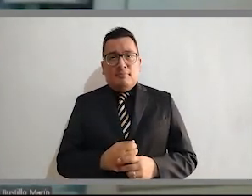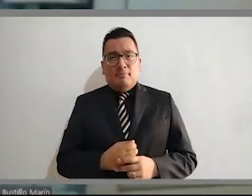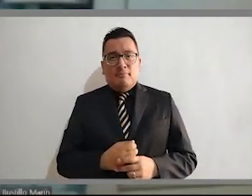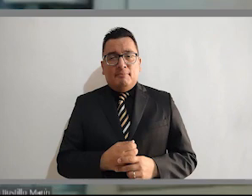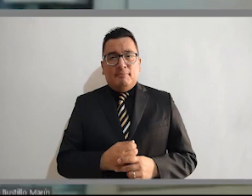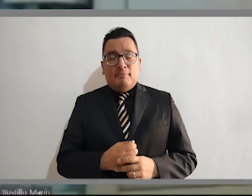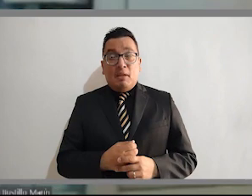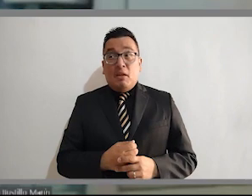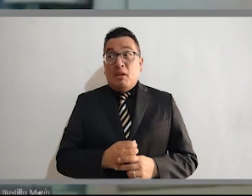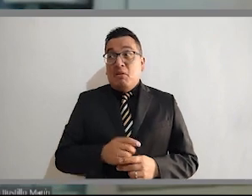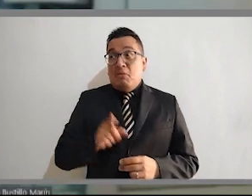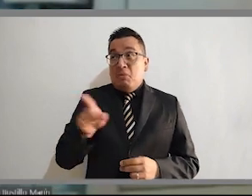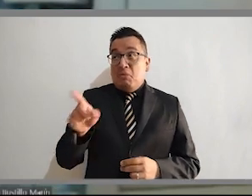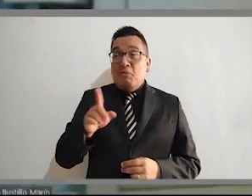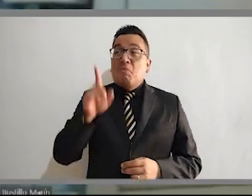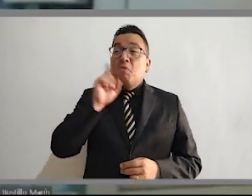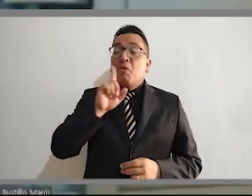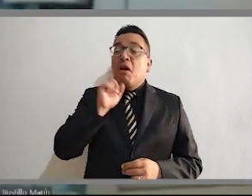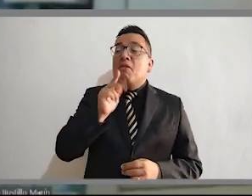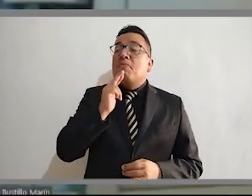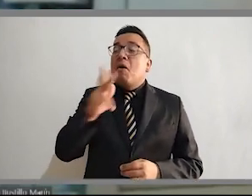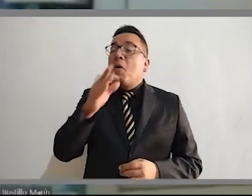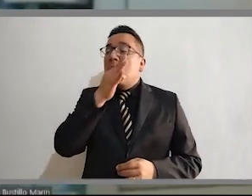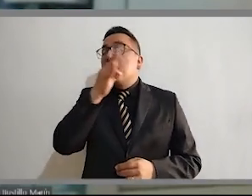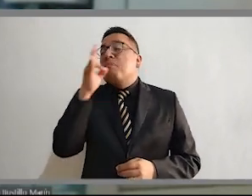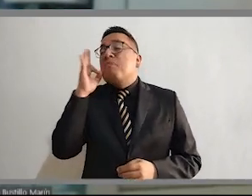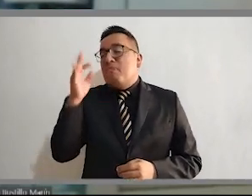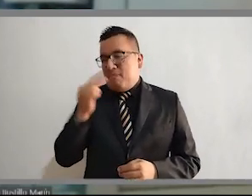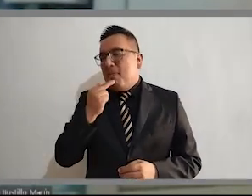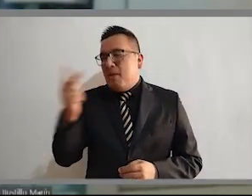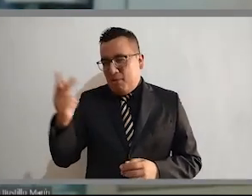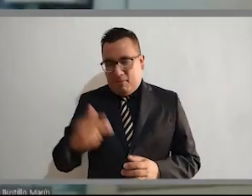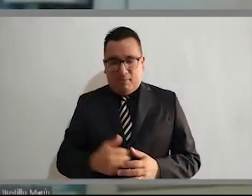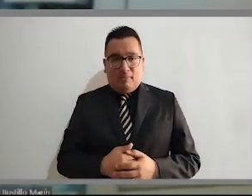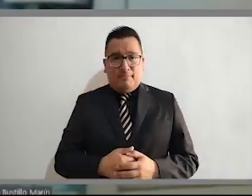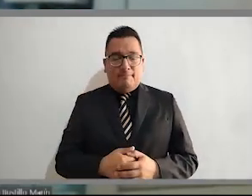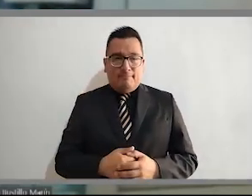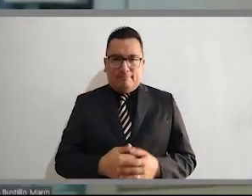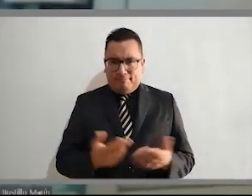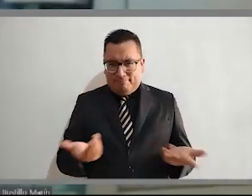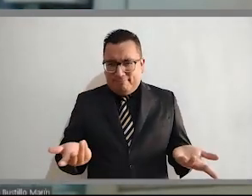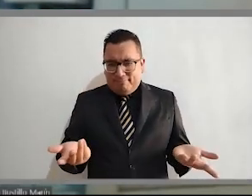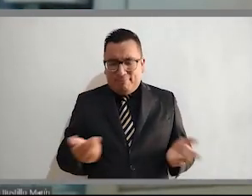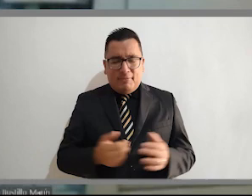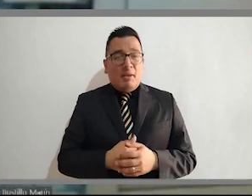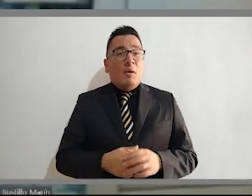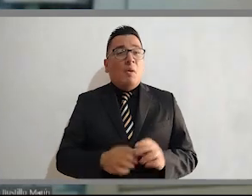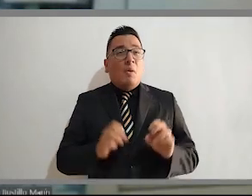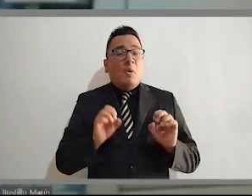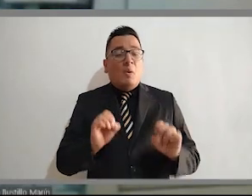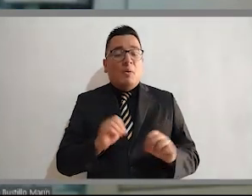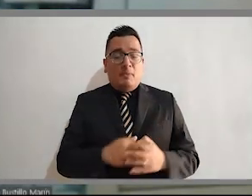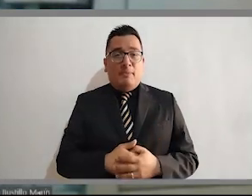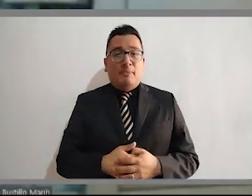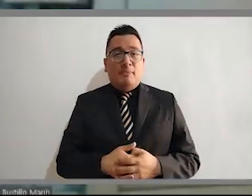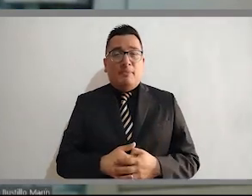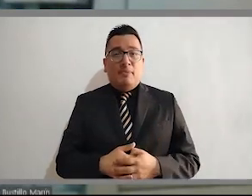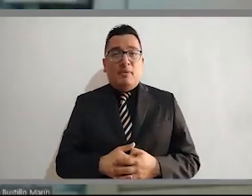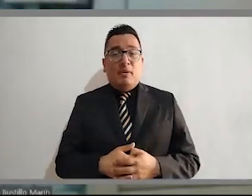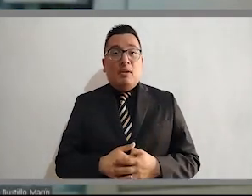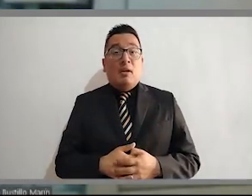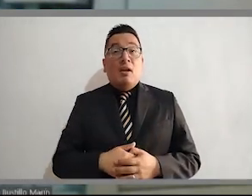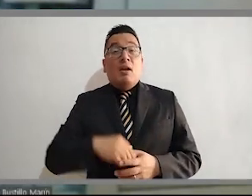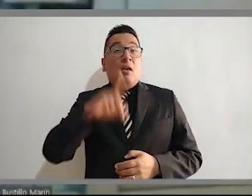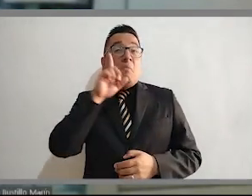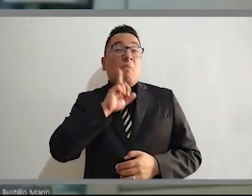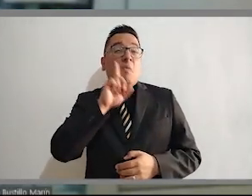pues calladita te ves más bonita, por ejemplo. Cuando te dicen las mujeres como